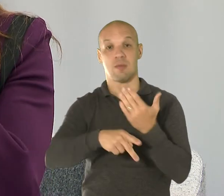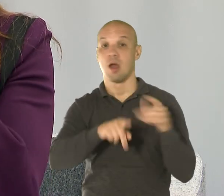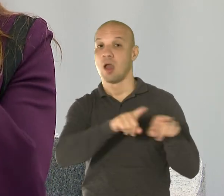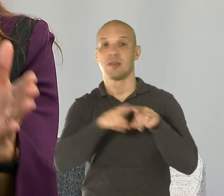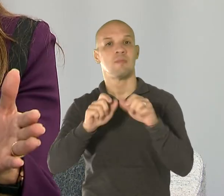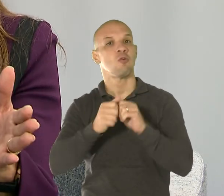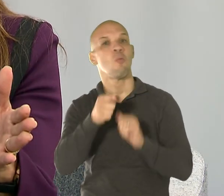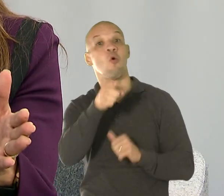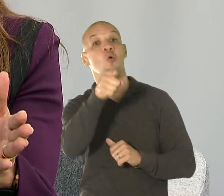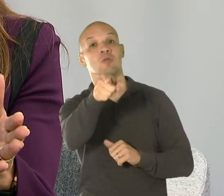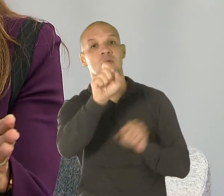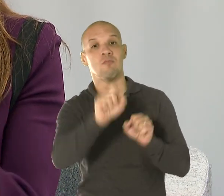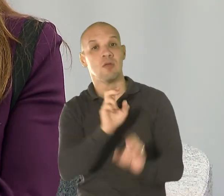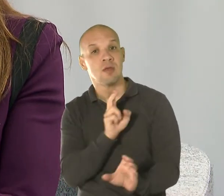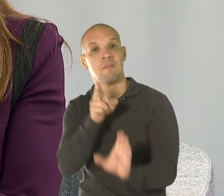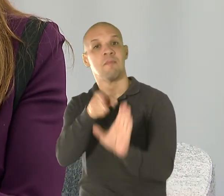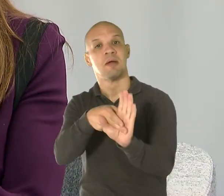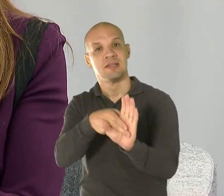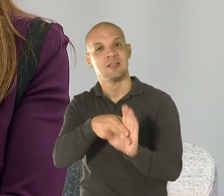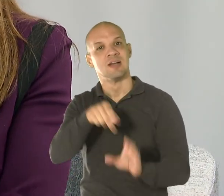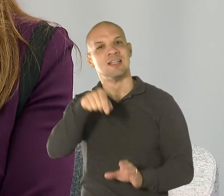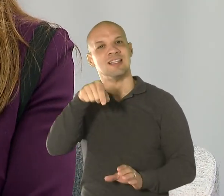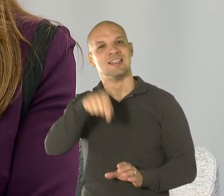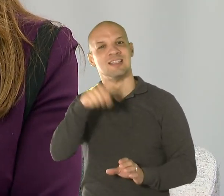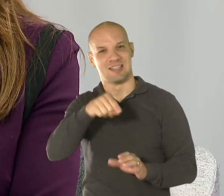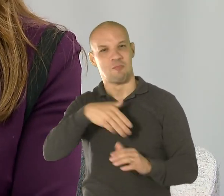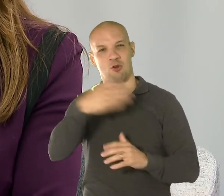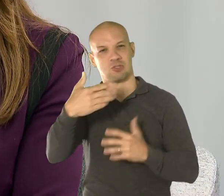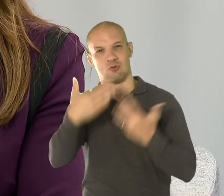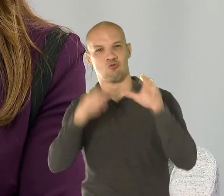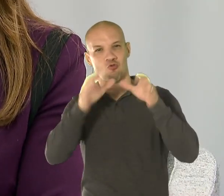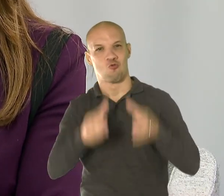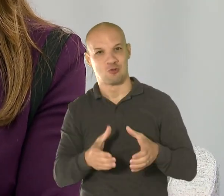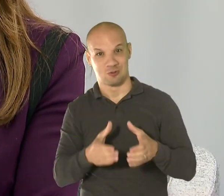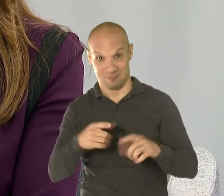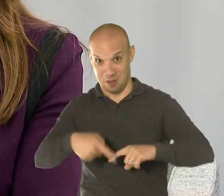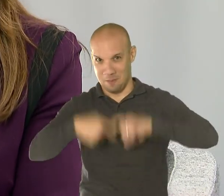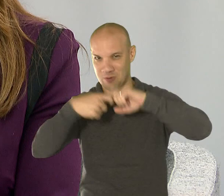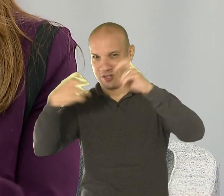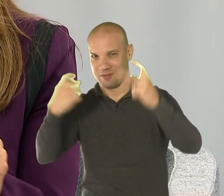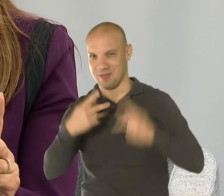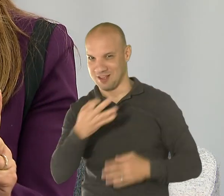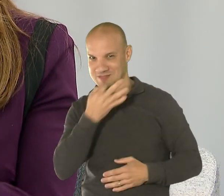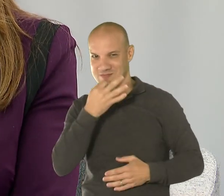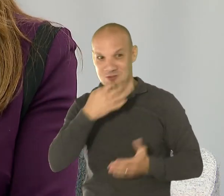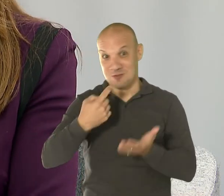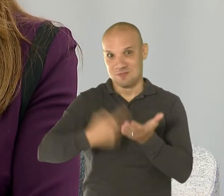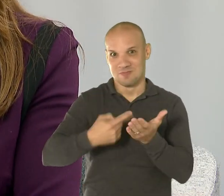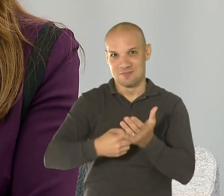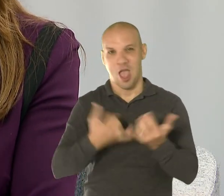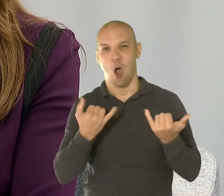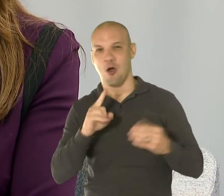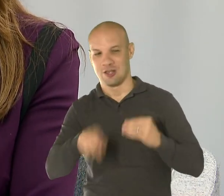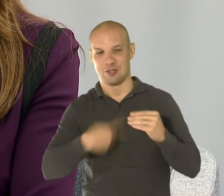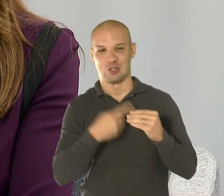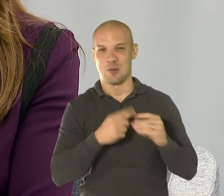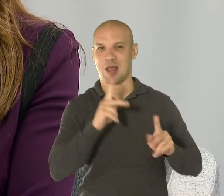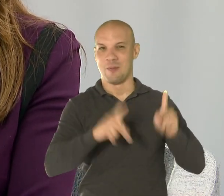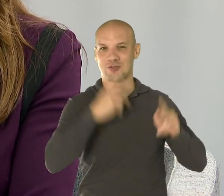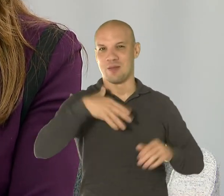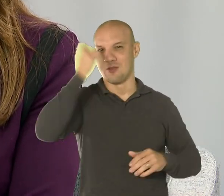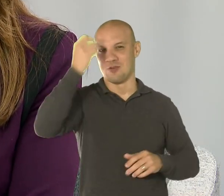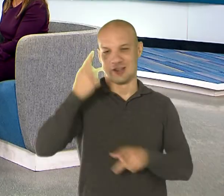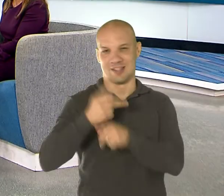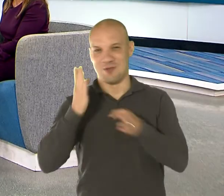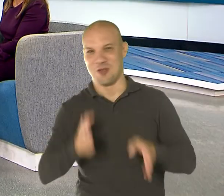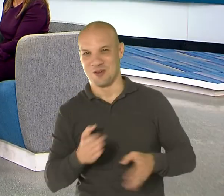usted quizás puede participar de los próximos cursos. Vamos a la pausa y regresamos en breve, dialogando hoy sobre los adultos mayores y sus